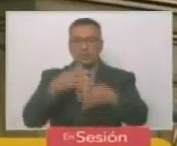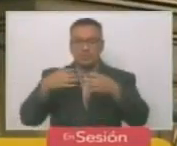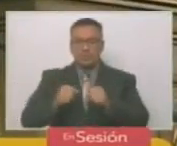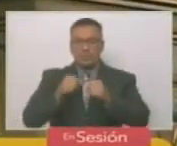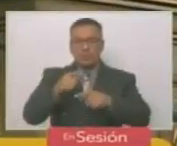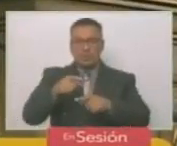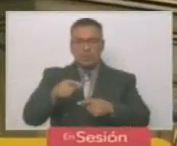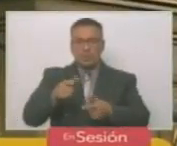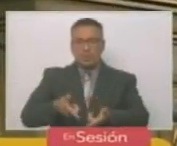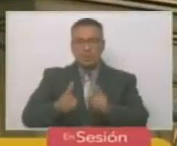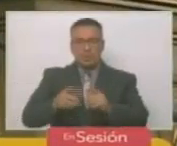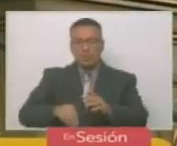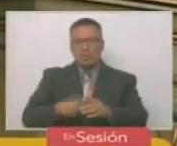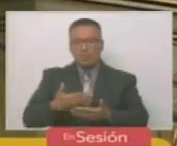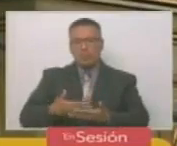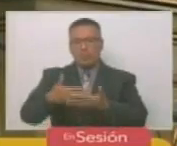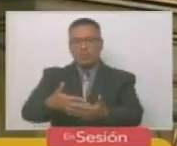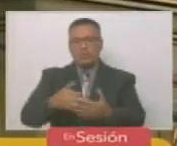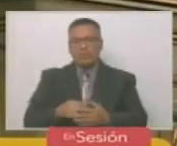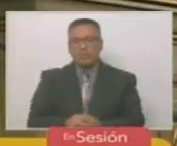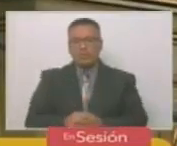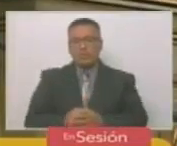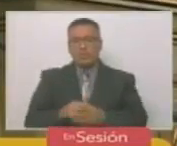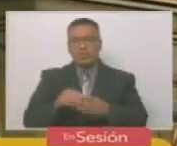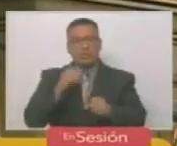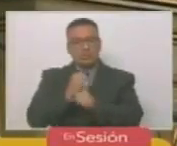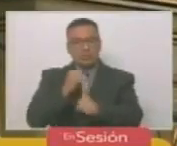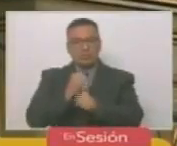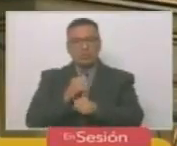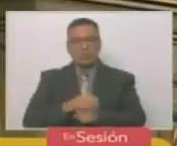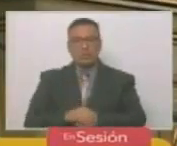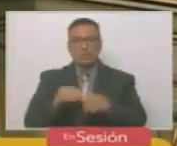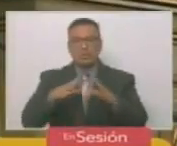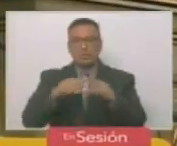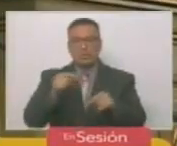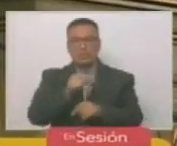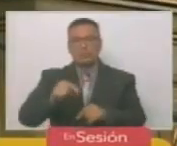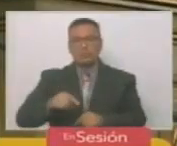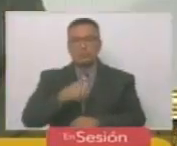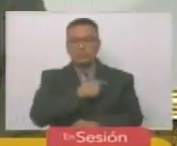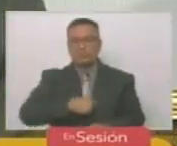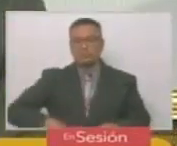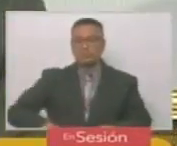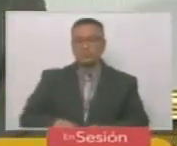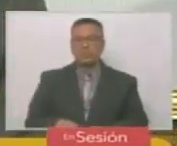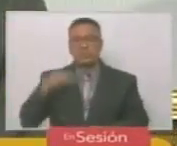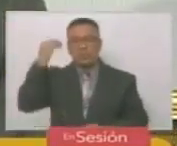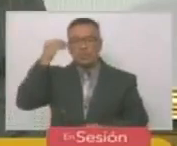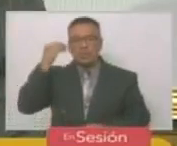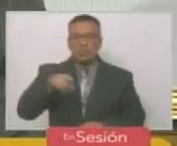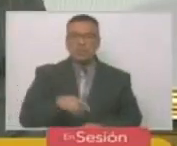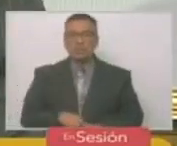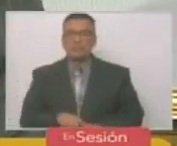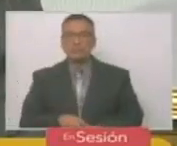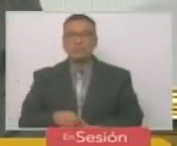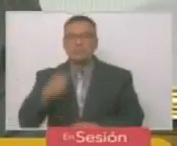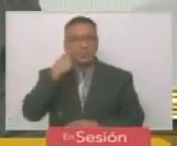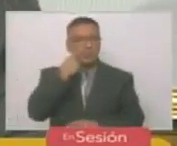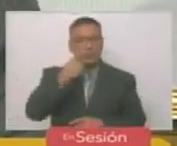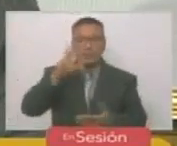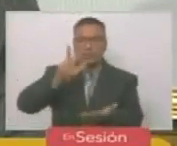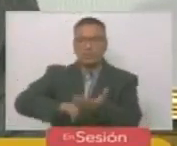como requisito para postularse a una oferta de trabajo. Es todo, ciudadano presidente. En consideración. Aprobado.